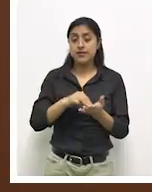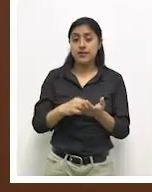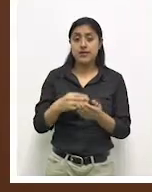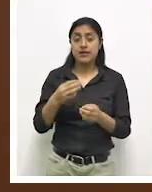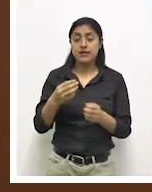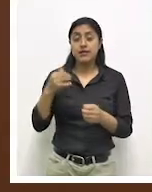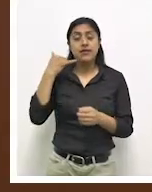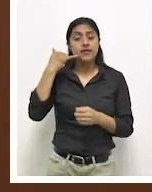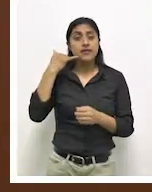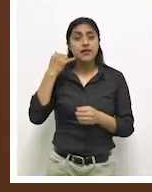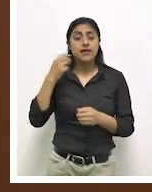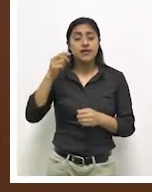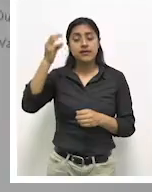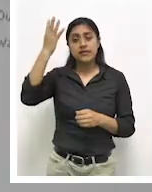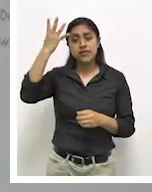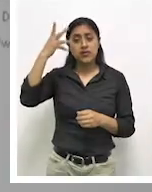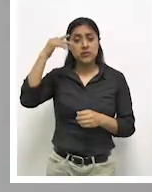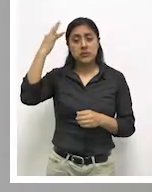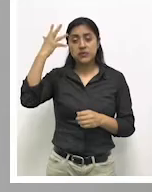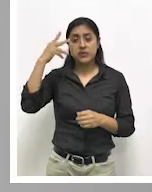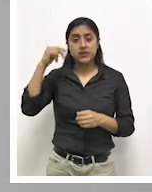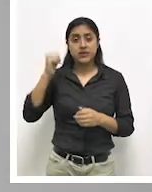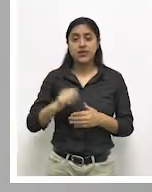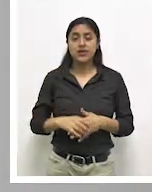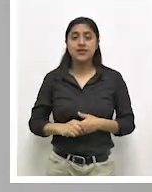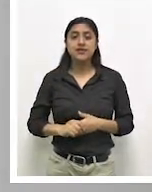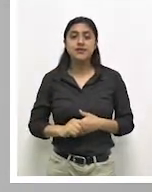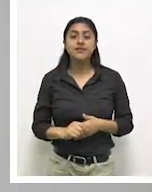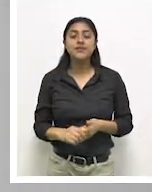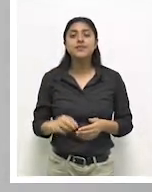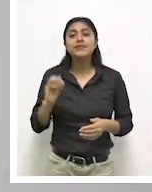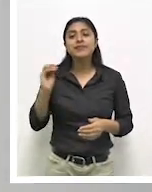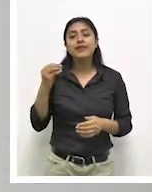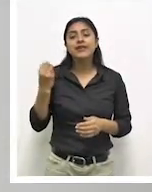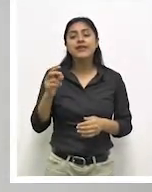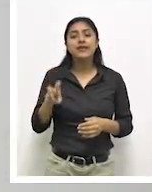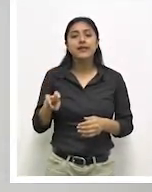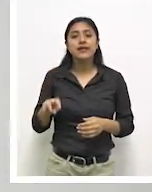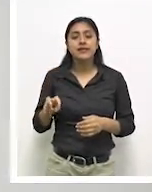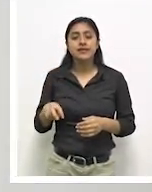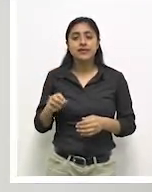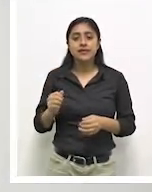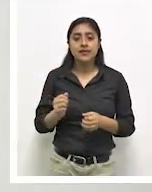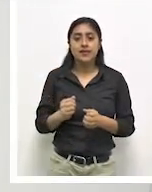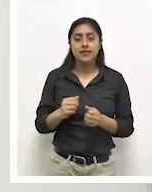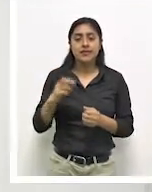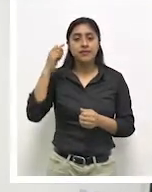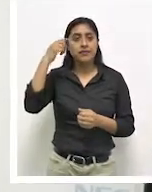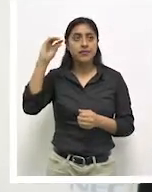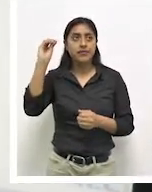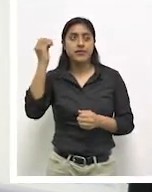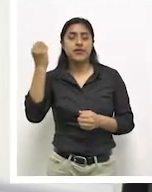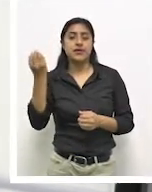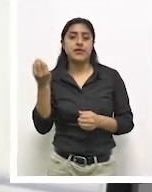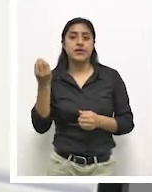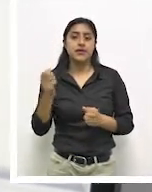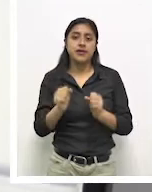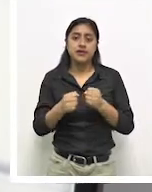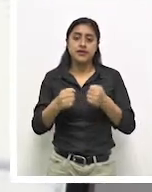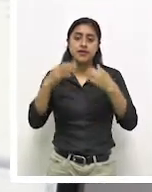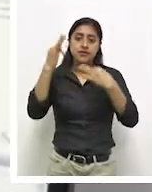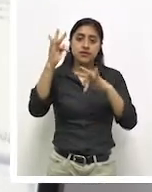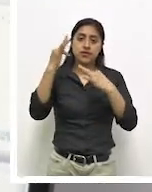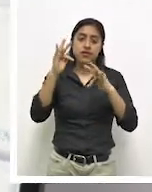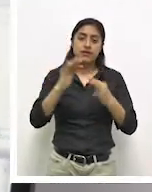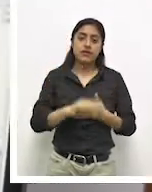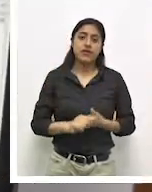hay operadores que les asesoran en cuanto a cómo realizar sus trámites, qué necesitan para hacerlo, y reciben además quejas